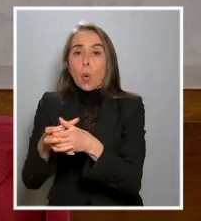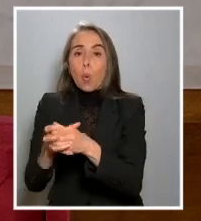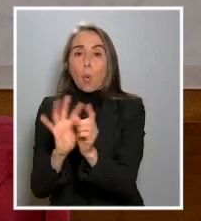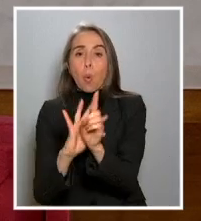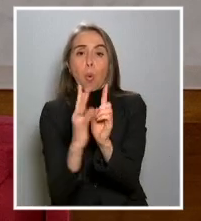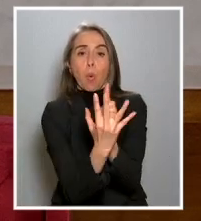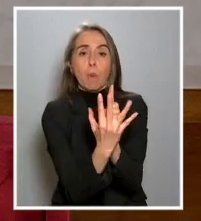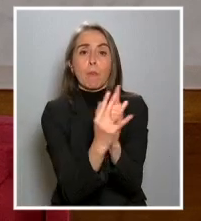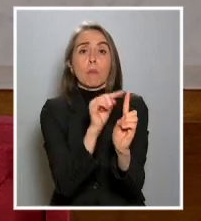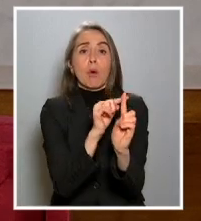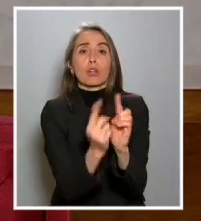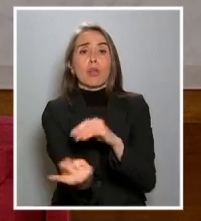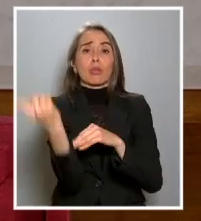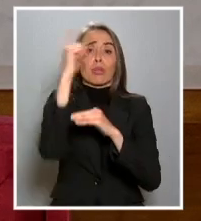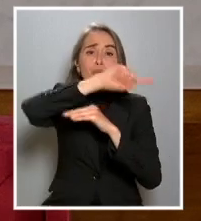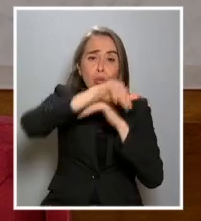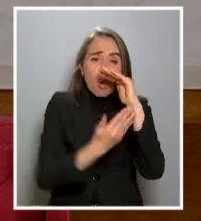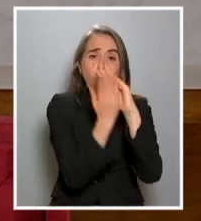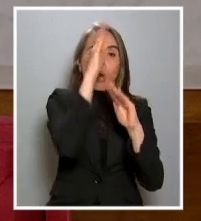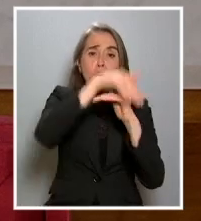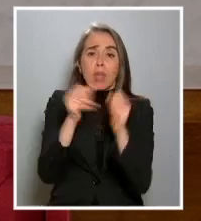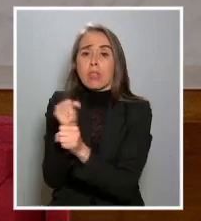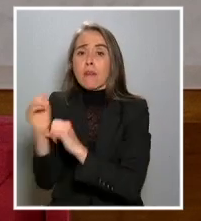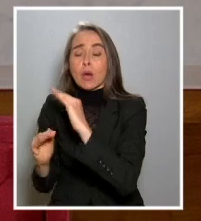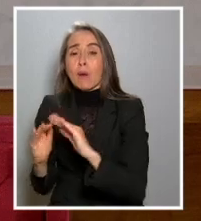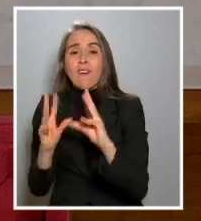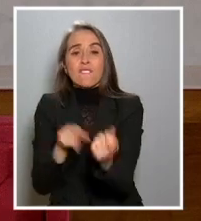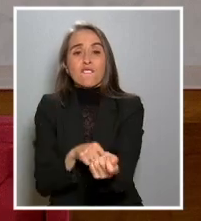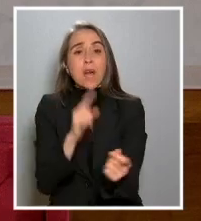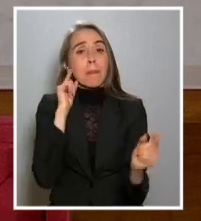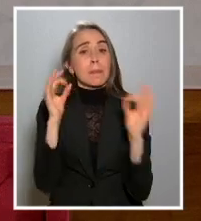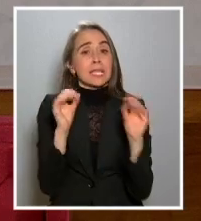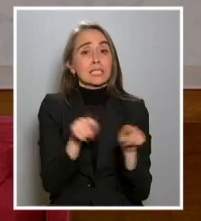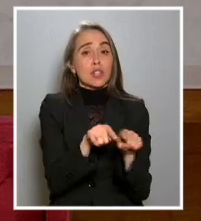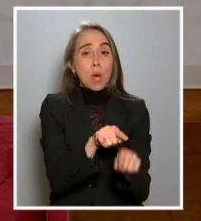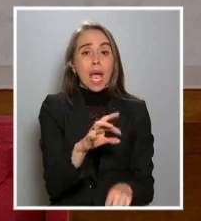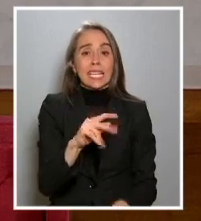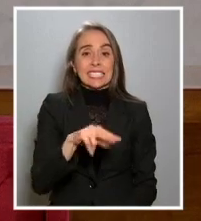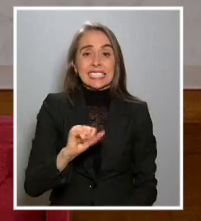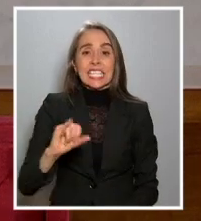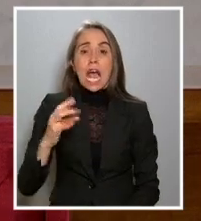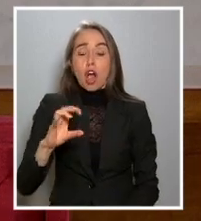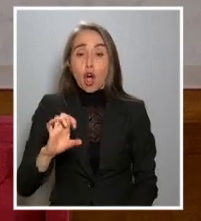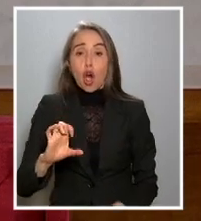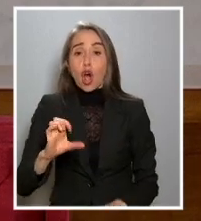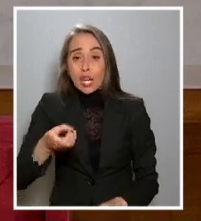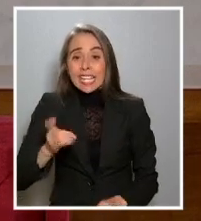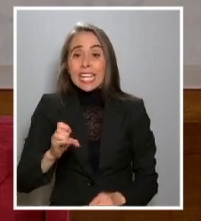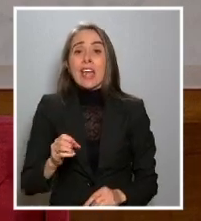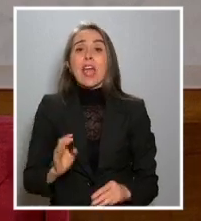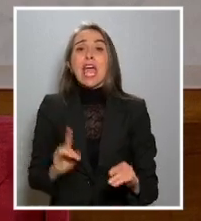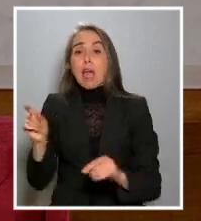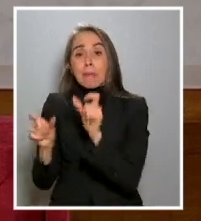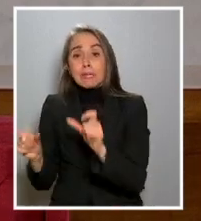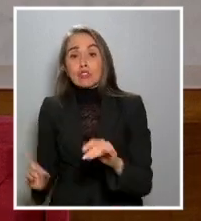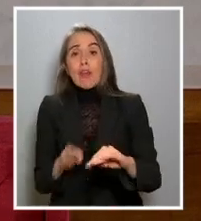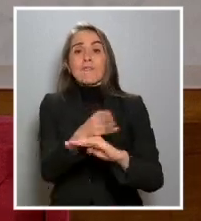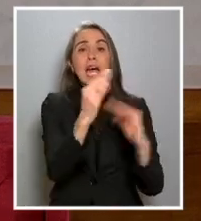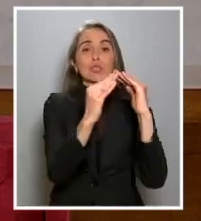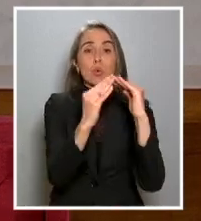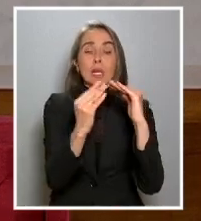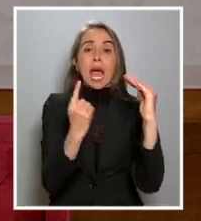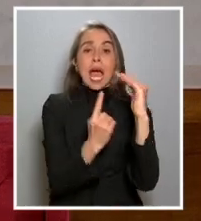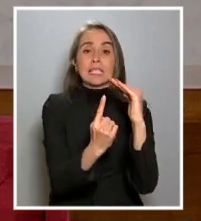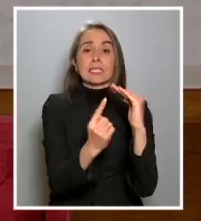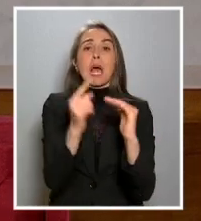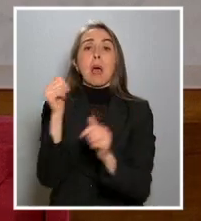sus días completos a esta labor. Las familias como la de Cristina y Jorge van a ser atendidas en su casa por profesionales